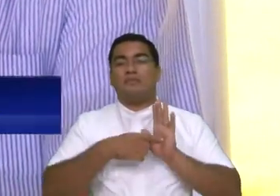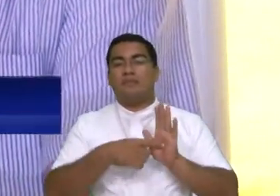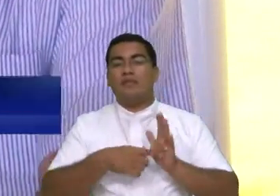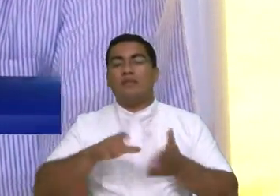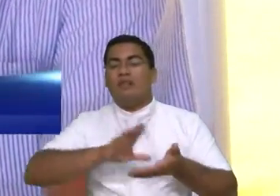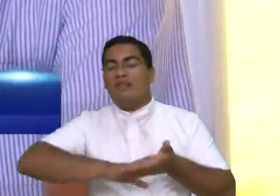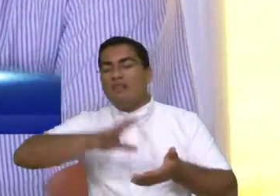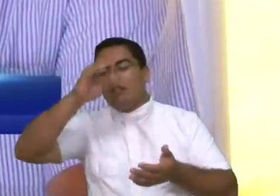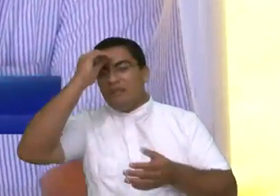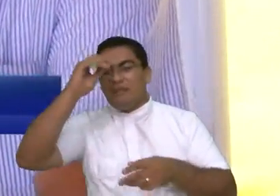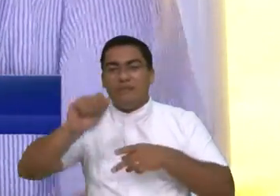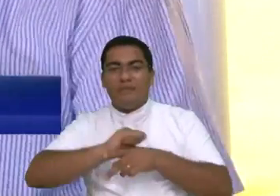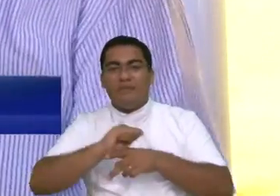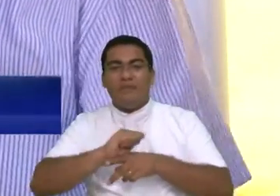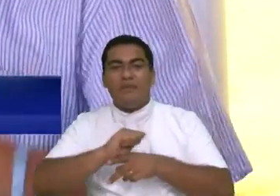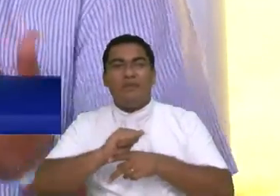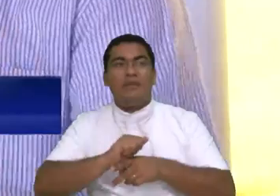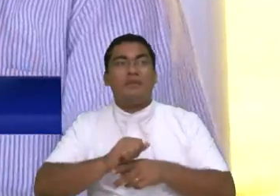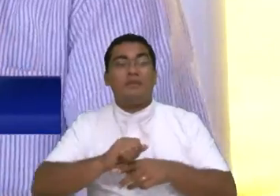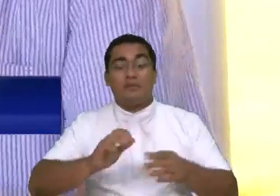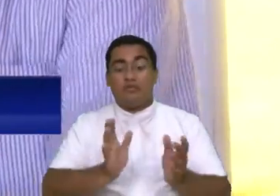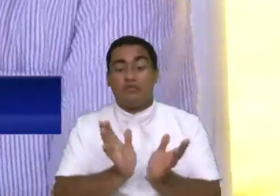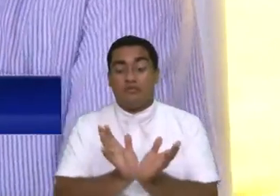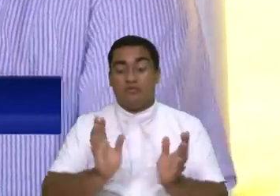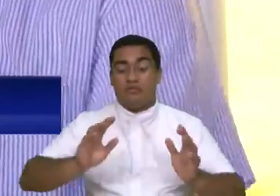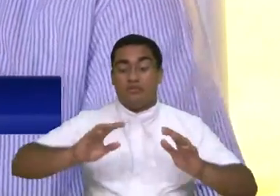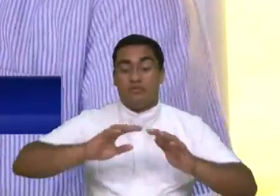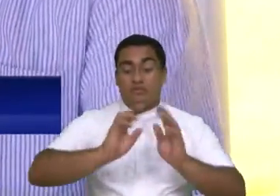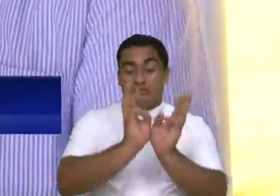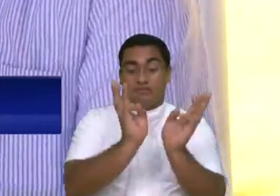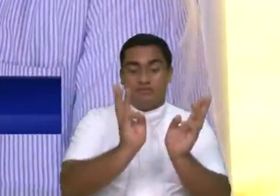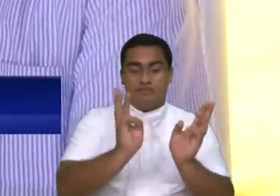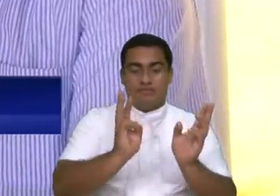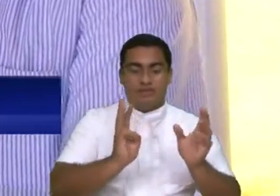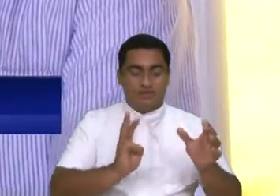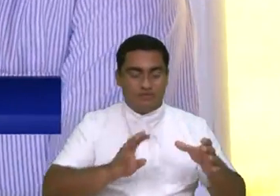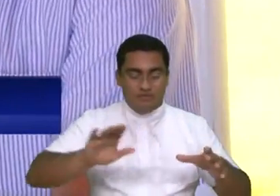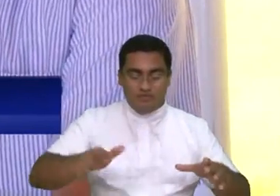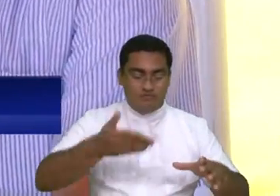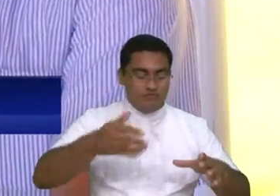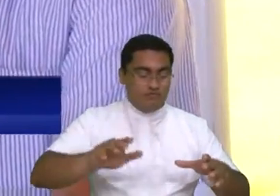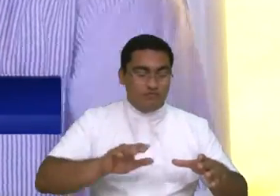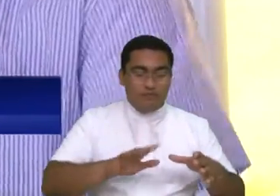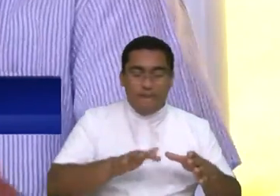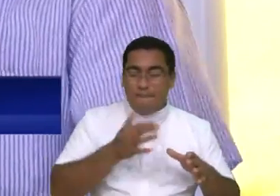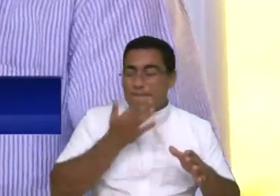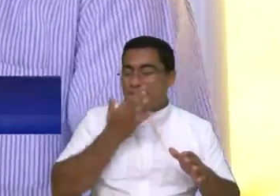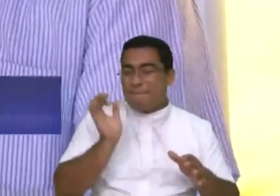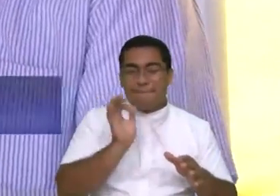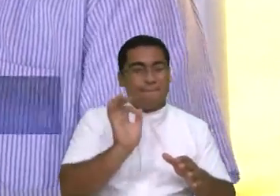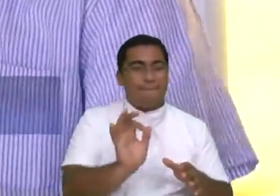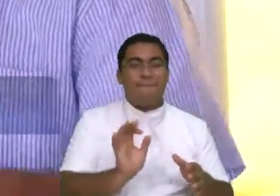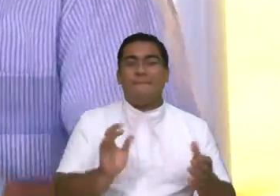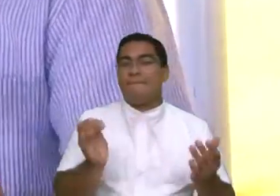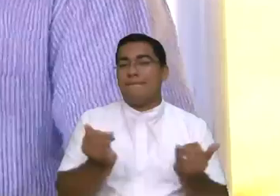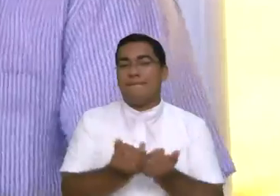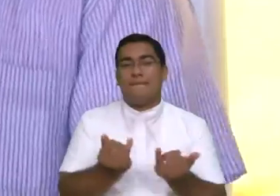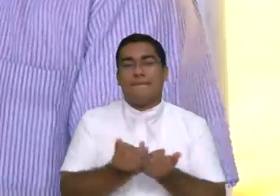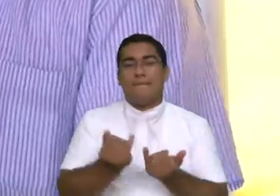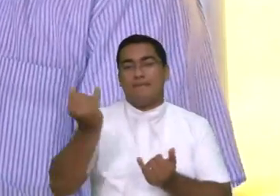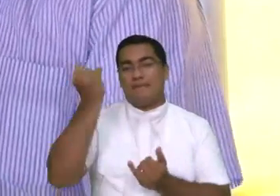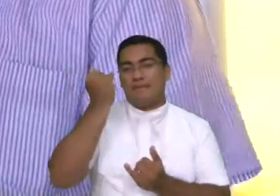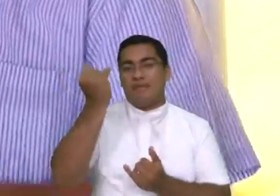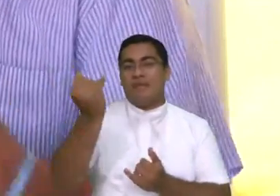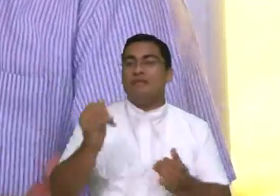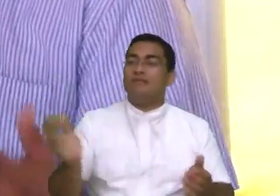aprender a hacer un postre de piña, ¿verdad? Para aquellas personas que quieren aprender a cocinar ese riquísimo postre. La idea es, ¿verdad?, fomentar a los